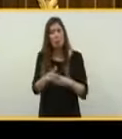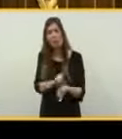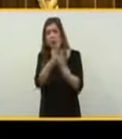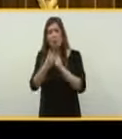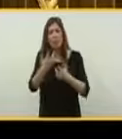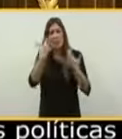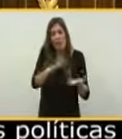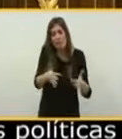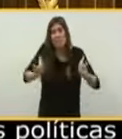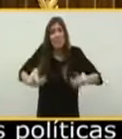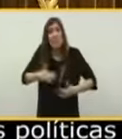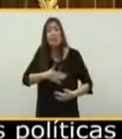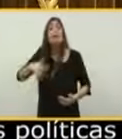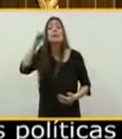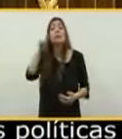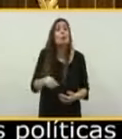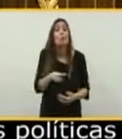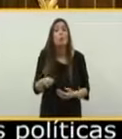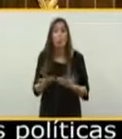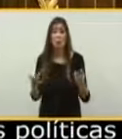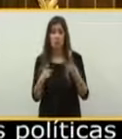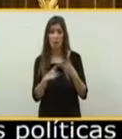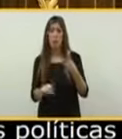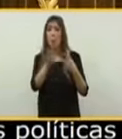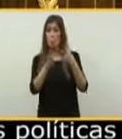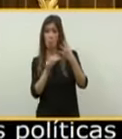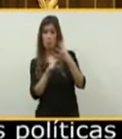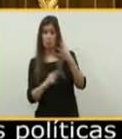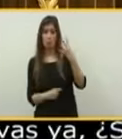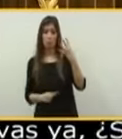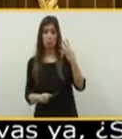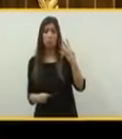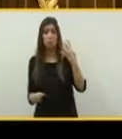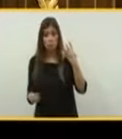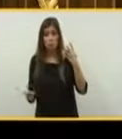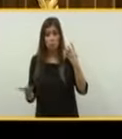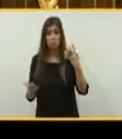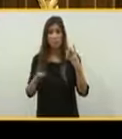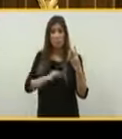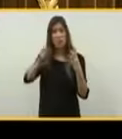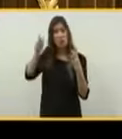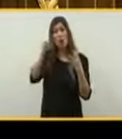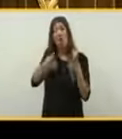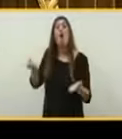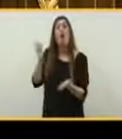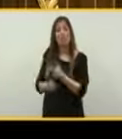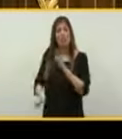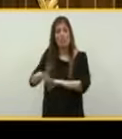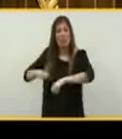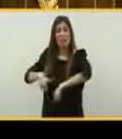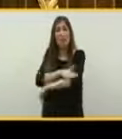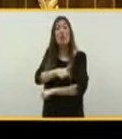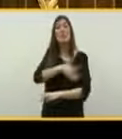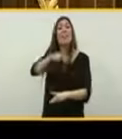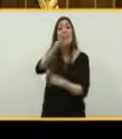ya? ¿Sí o no? Y la cuarta, ¿queremos evitar que el señor Rajoy siga al frente del gobierno? ¿Sí